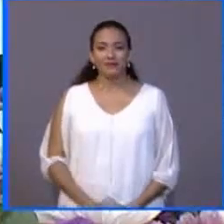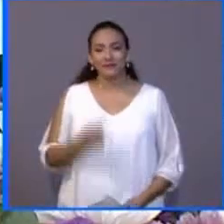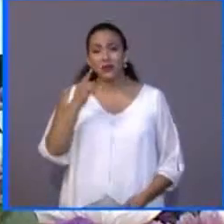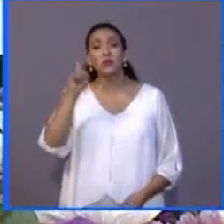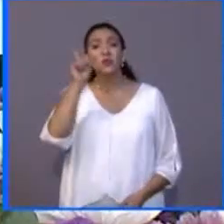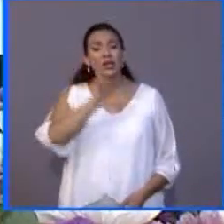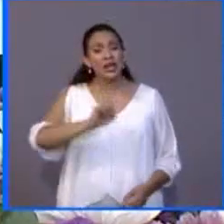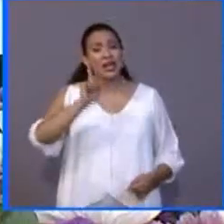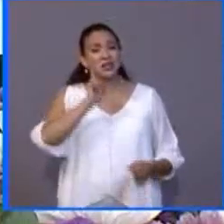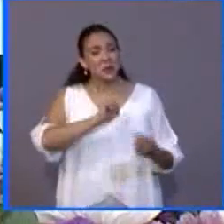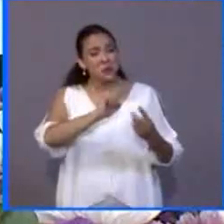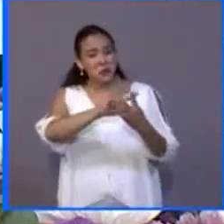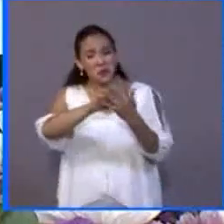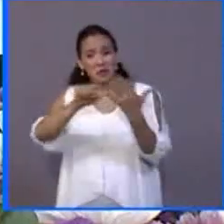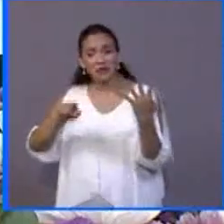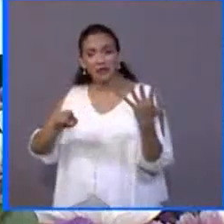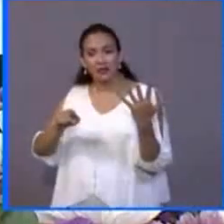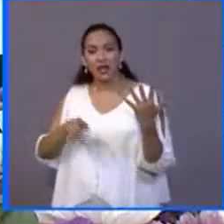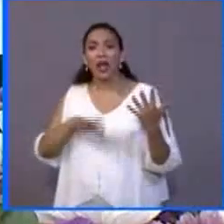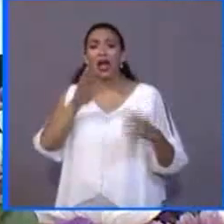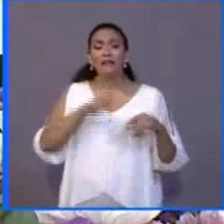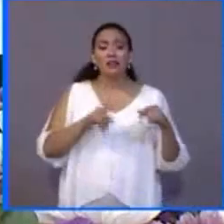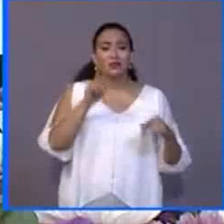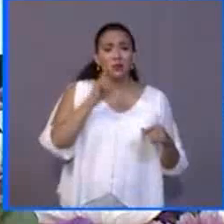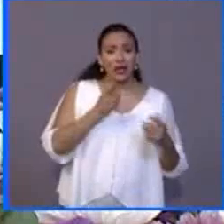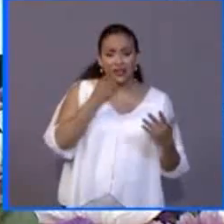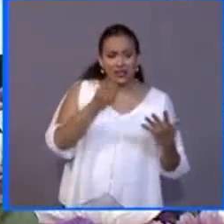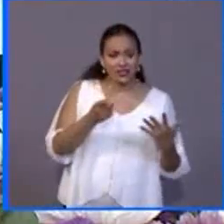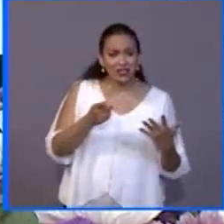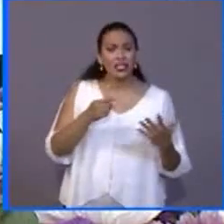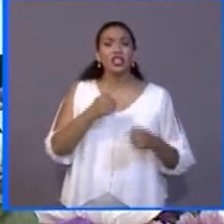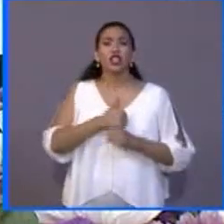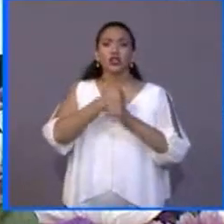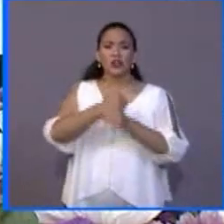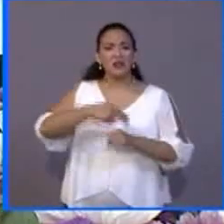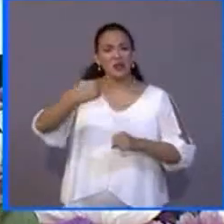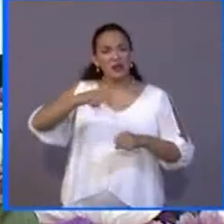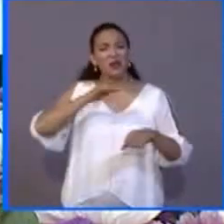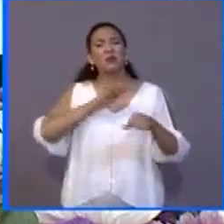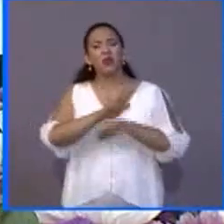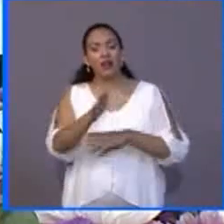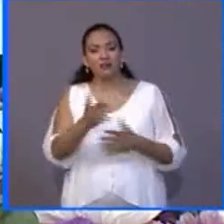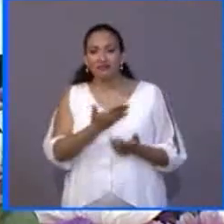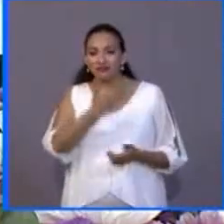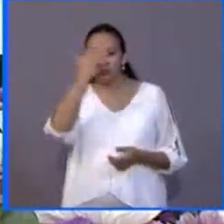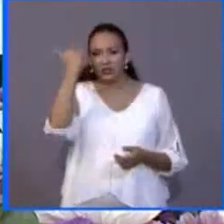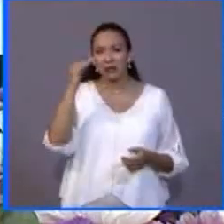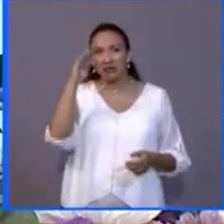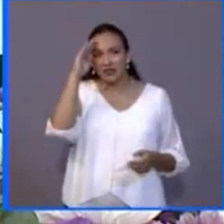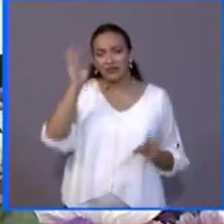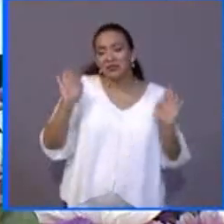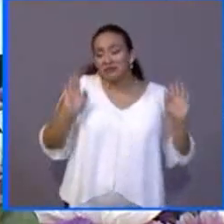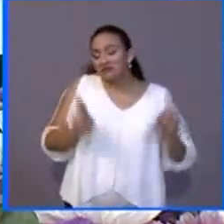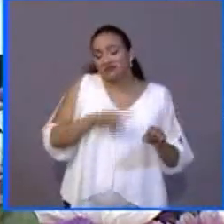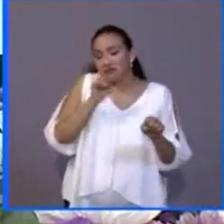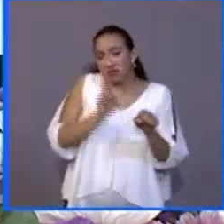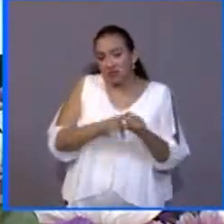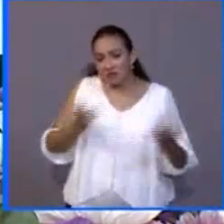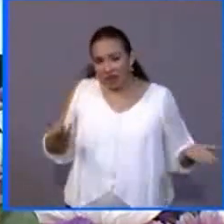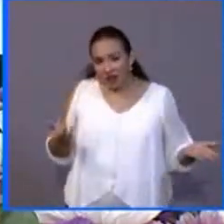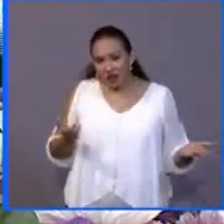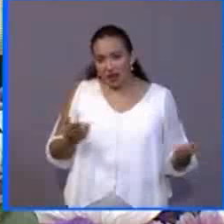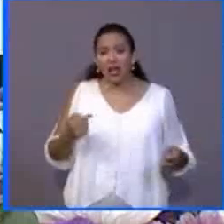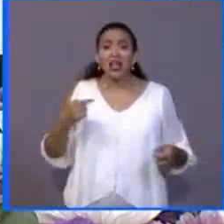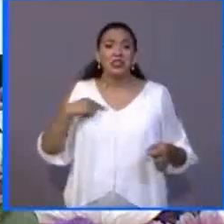Muchas mujeres ni siquiera son capaces de nombrar las violencias que viven porque asumen que es algo normal. Porque